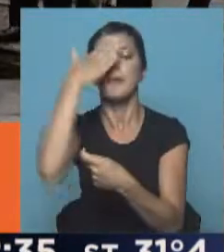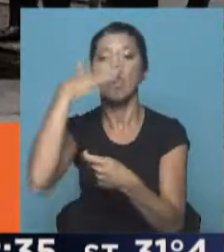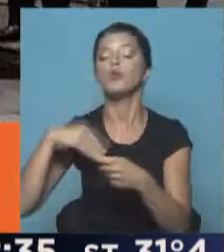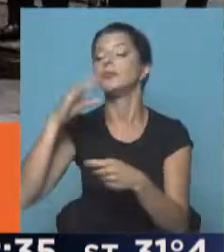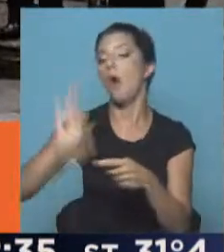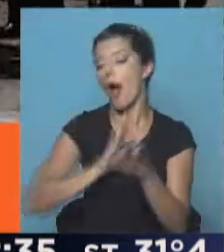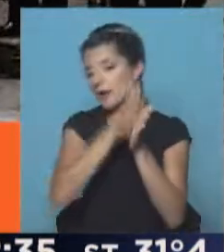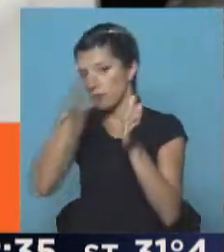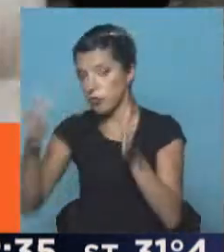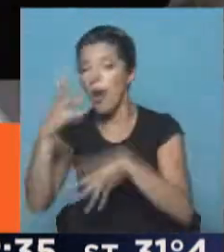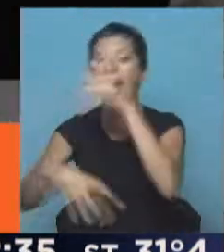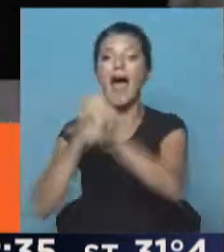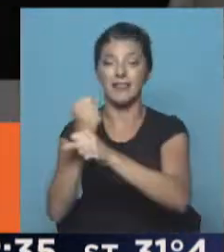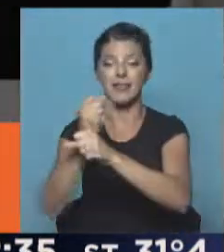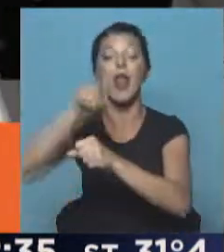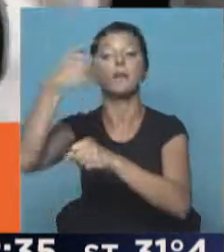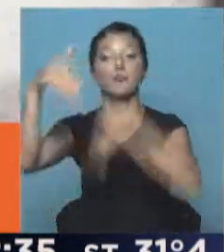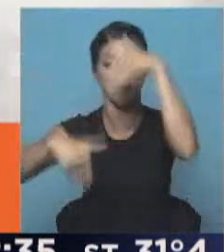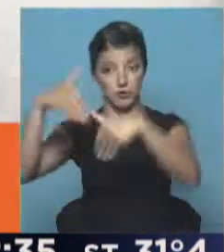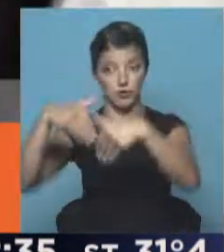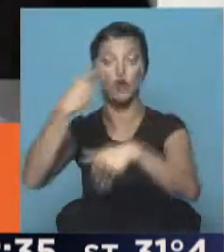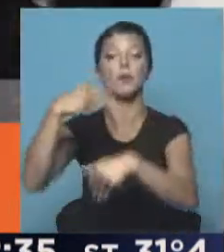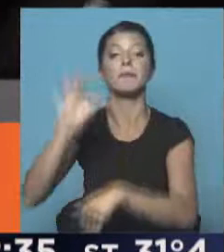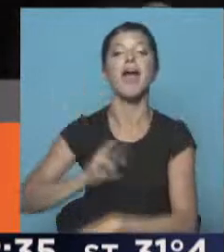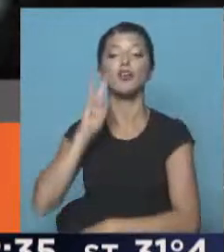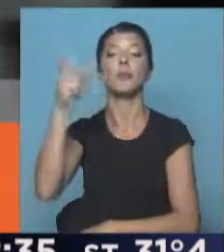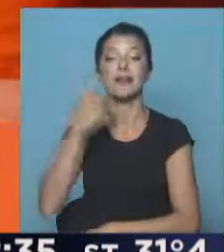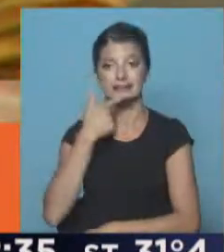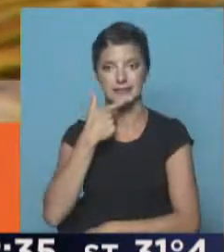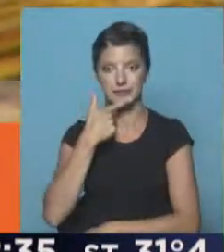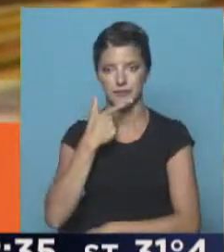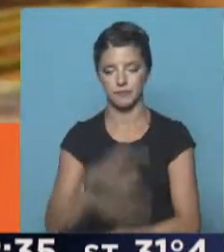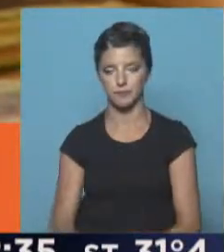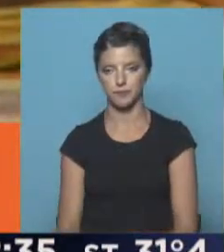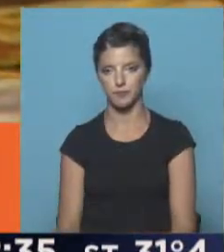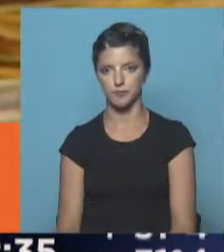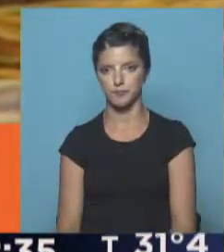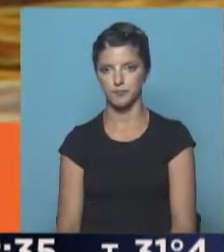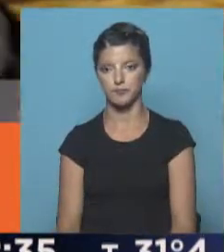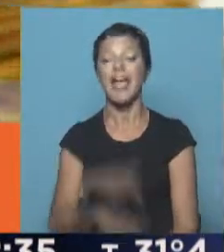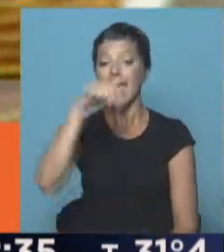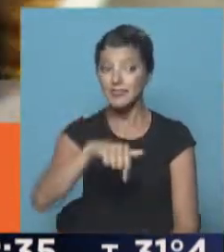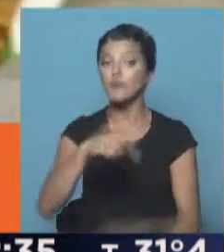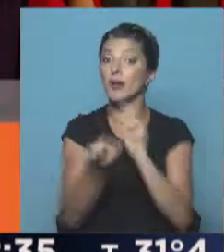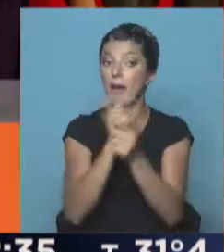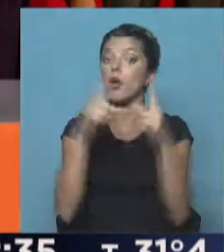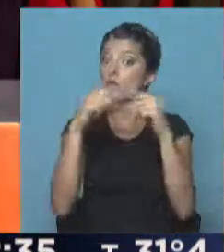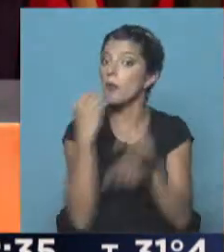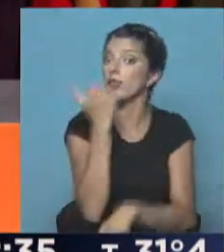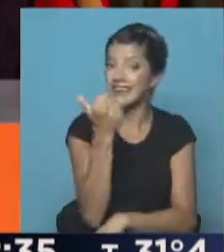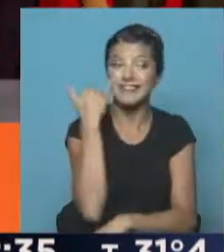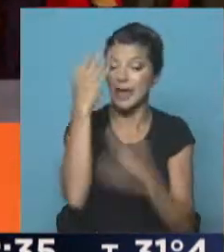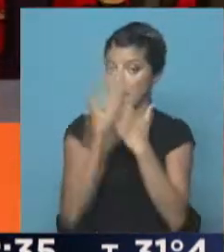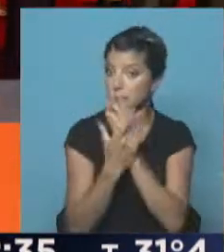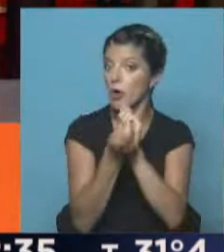rumbo a las elecciones generales en noviembre de 2017 fue la sexta modificación que realizaba la jefa de